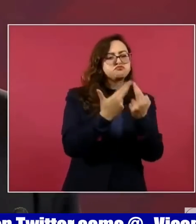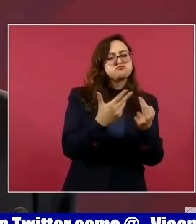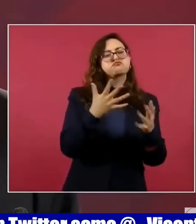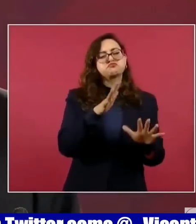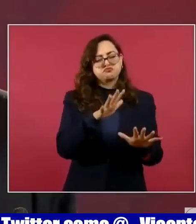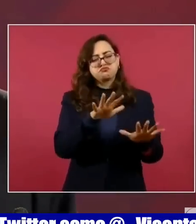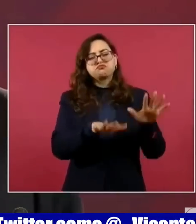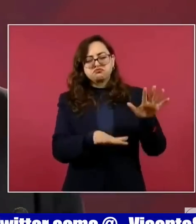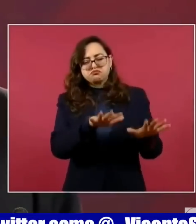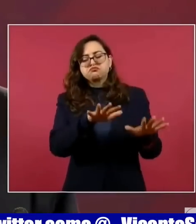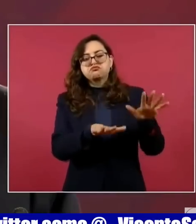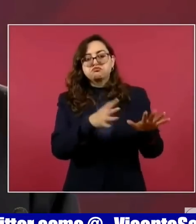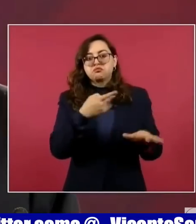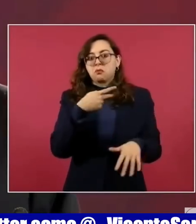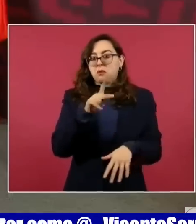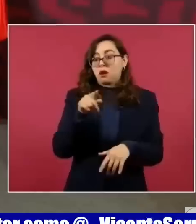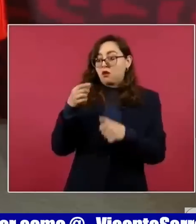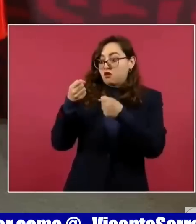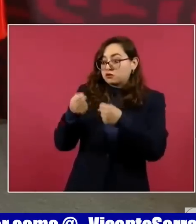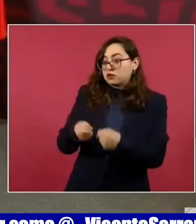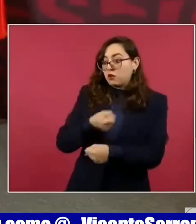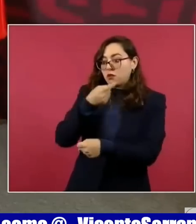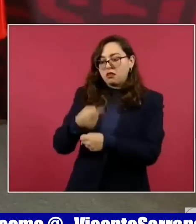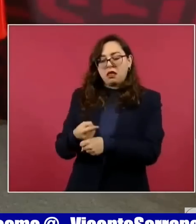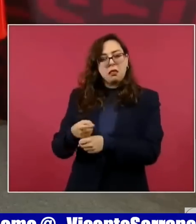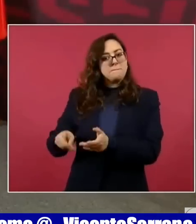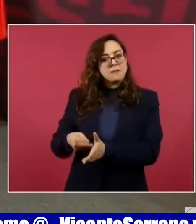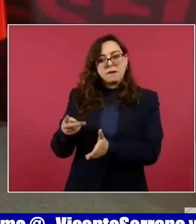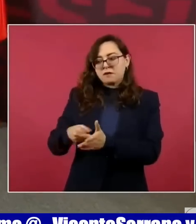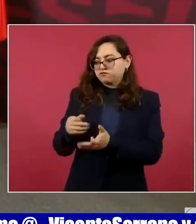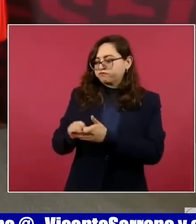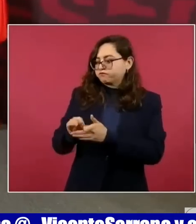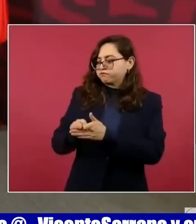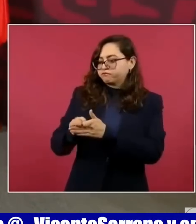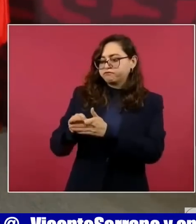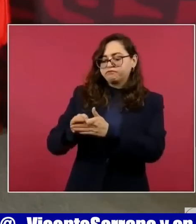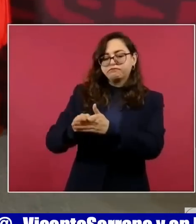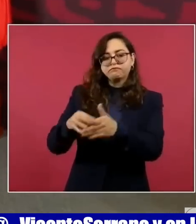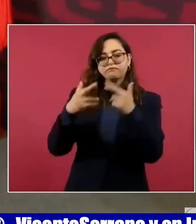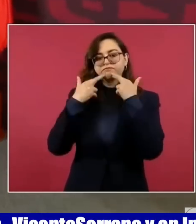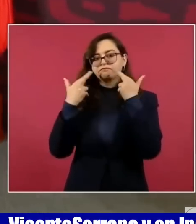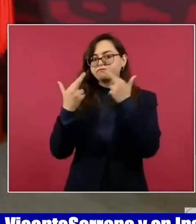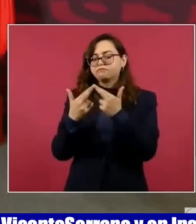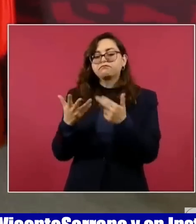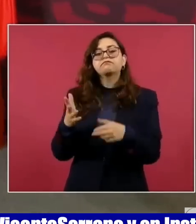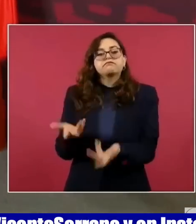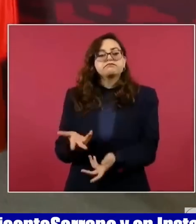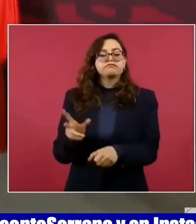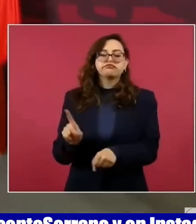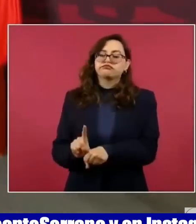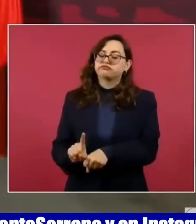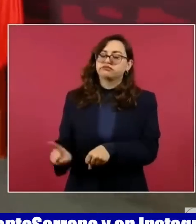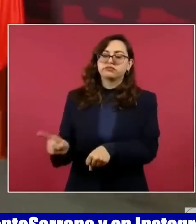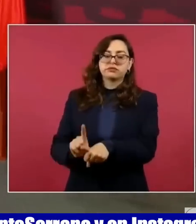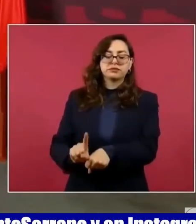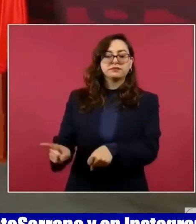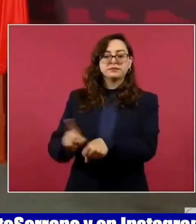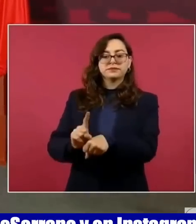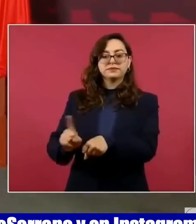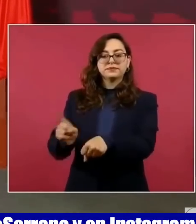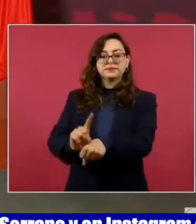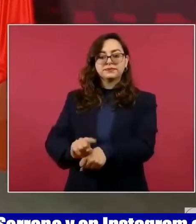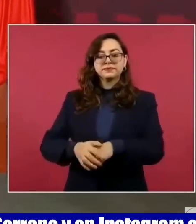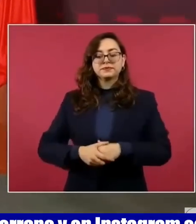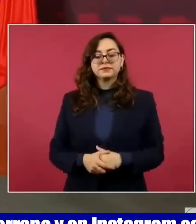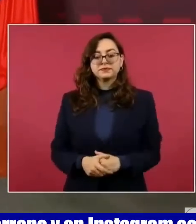consciente con el que no pueden los medios, pues están moralmente derrotados. Y dijo, y si están estos medios corporativos moralmente derrotados es porque